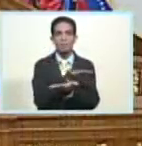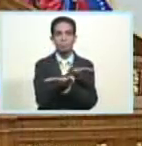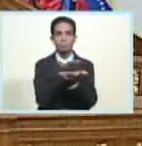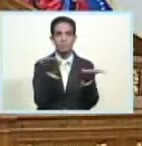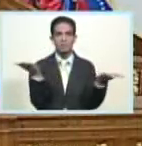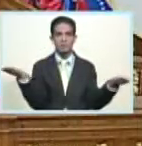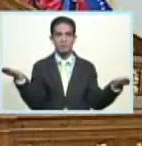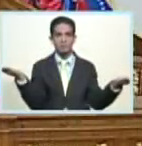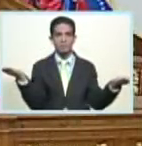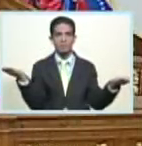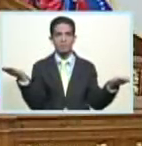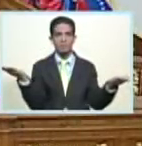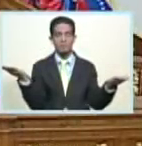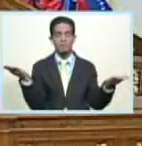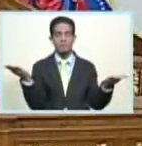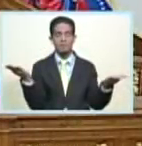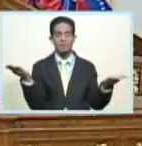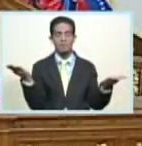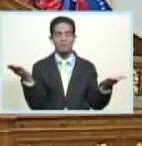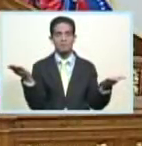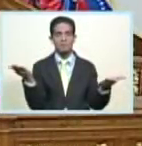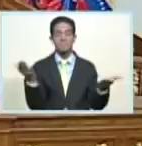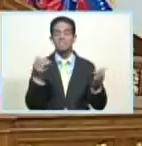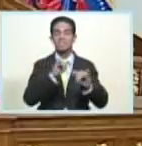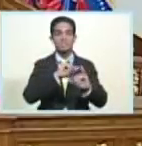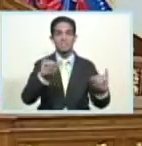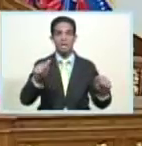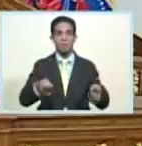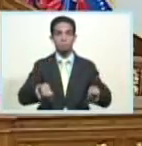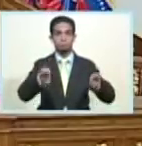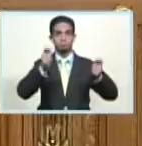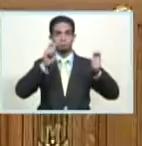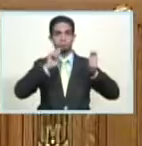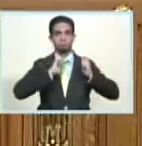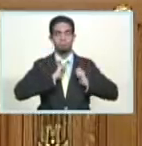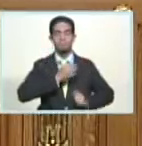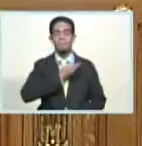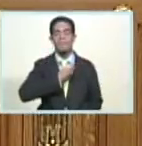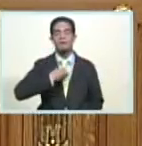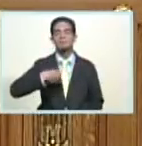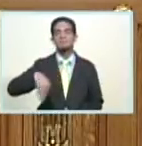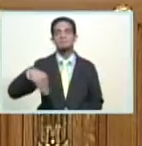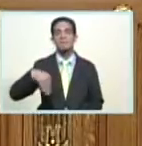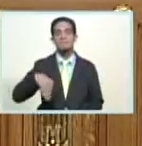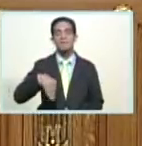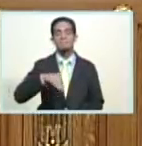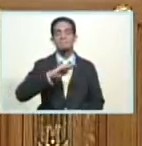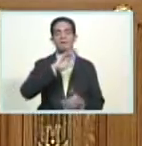Constituyente, ya investido del poder popular para un nuevo mandato